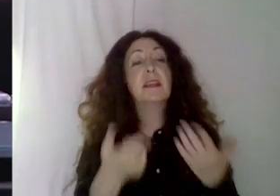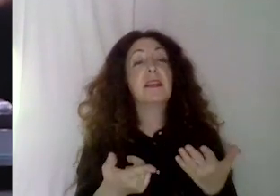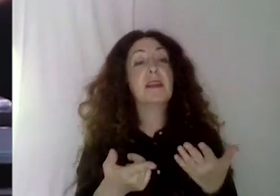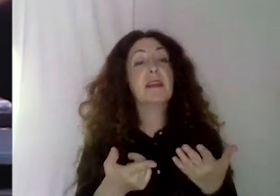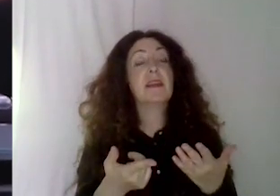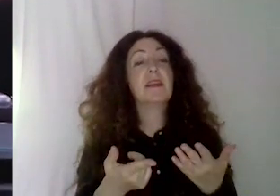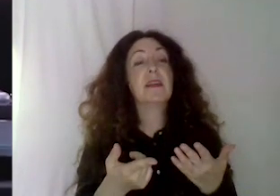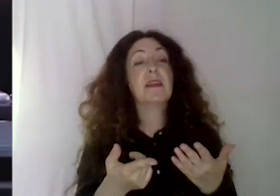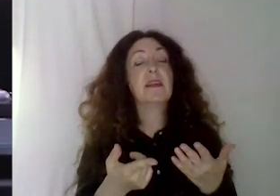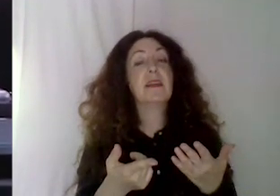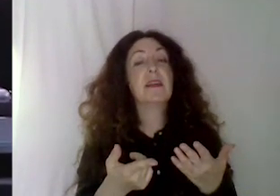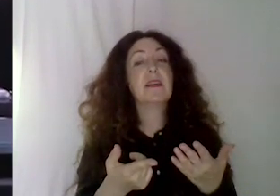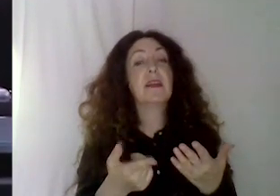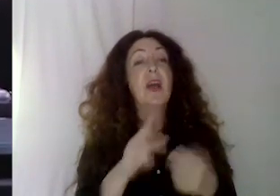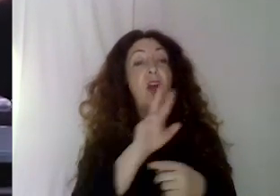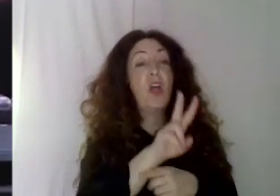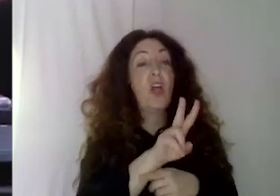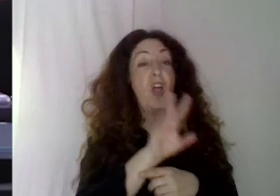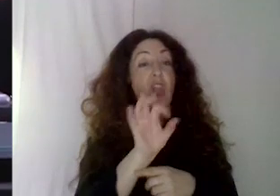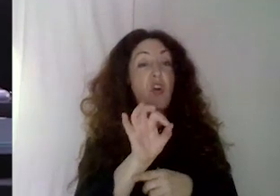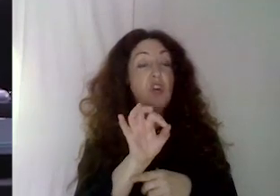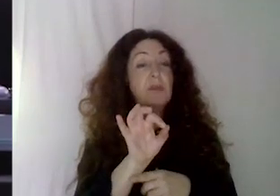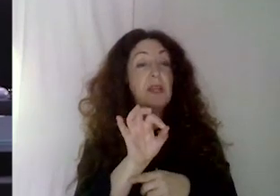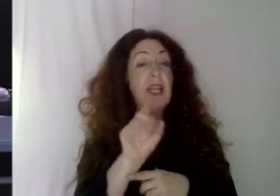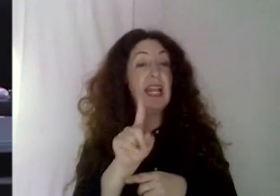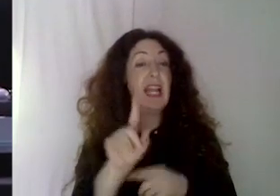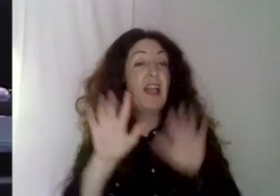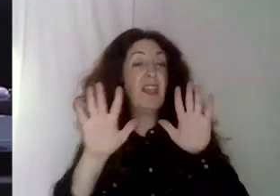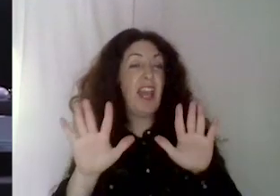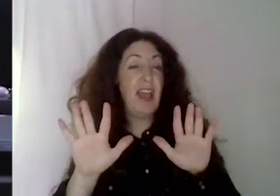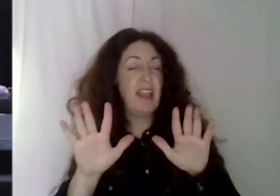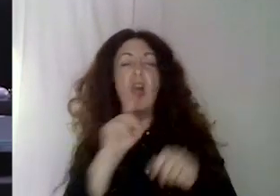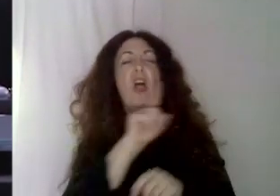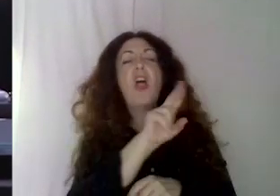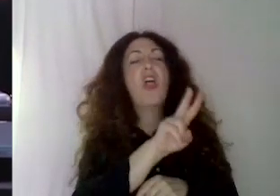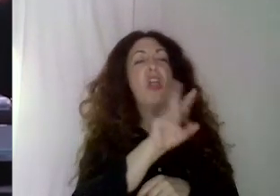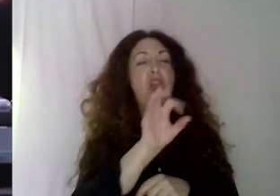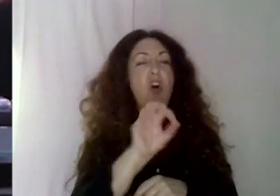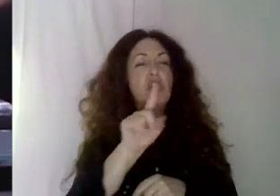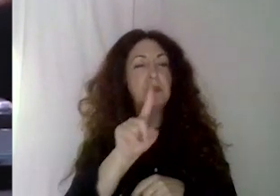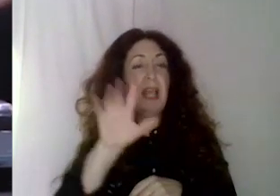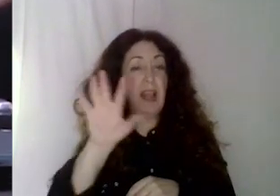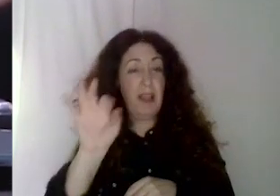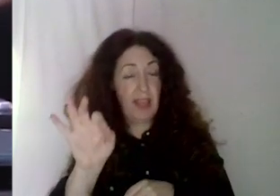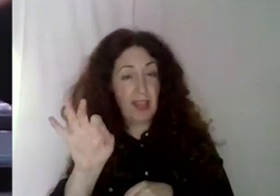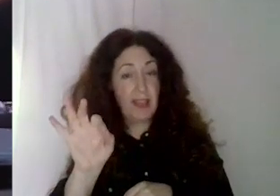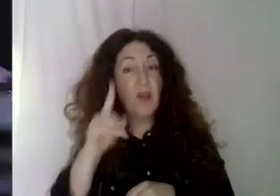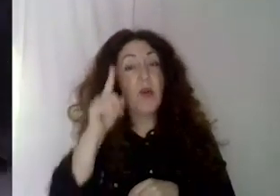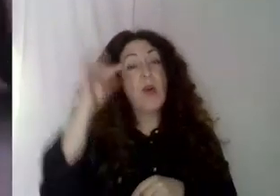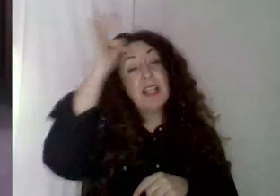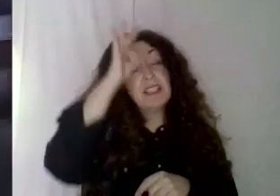términos de lo que está ocurriendo en la década del 2010, que un